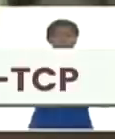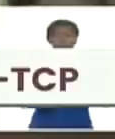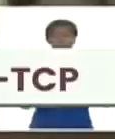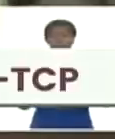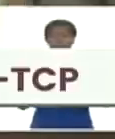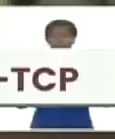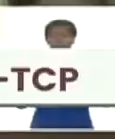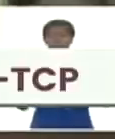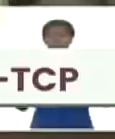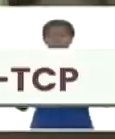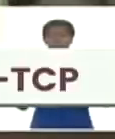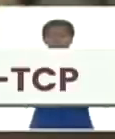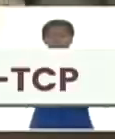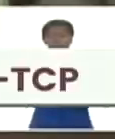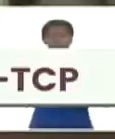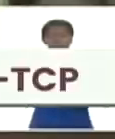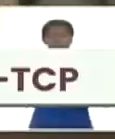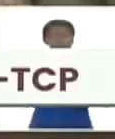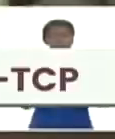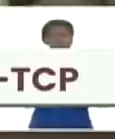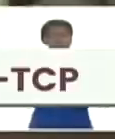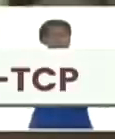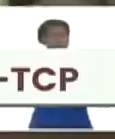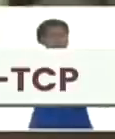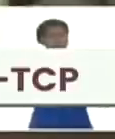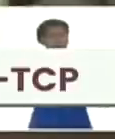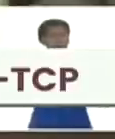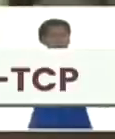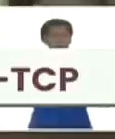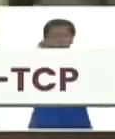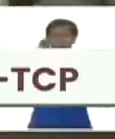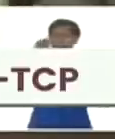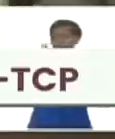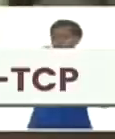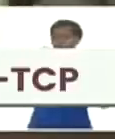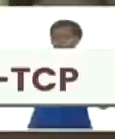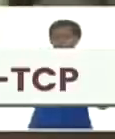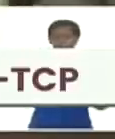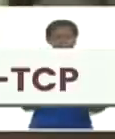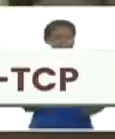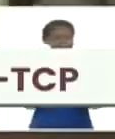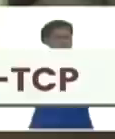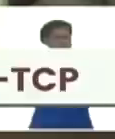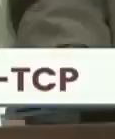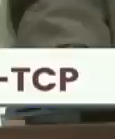son más de 350 millones, tienen una economía de 20 trillones de dólares.